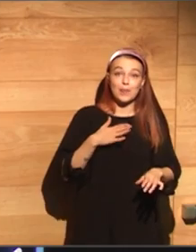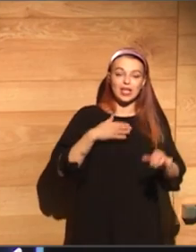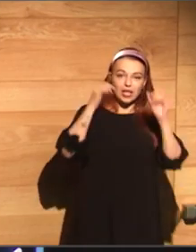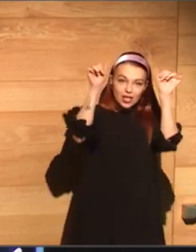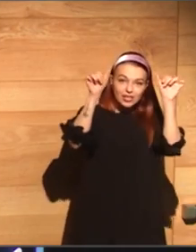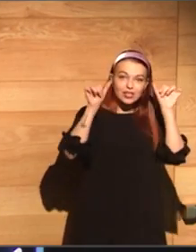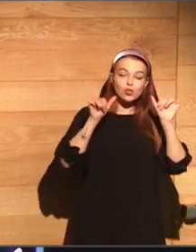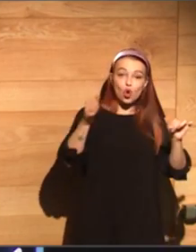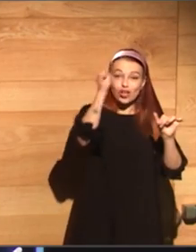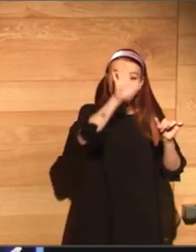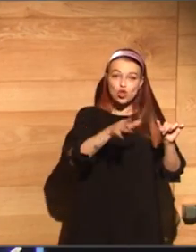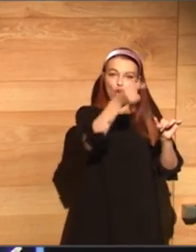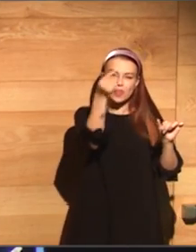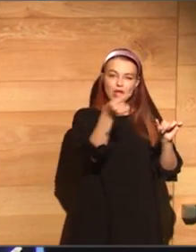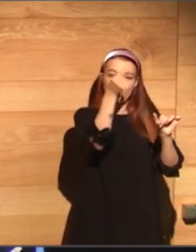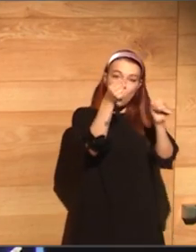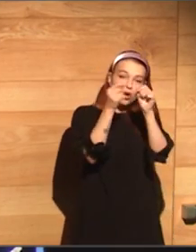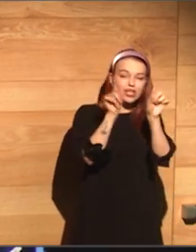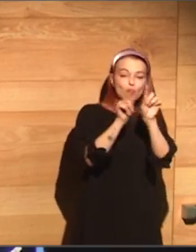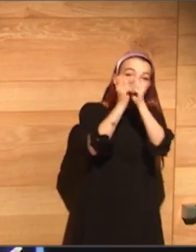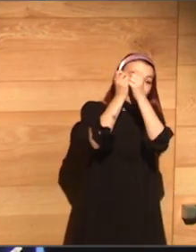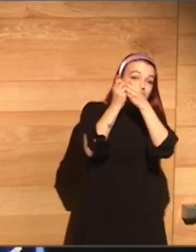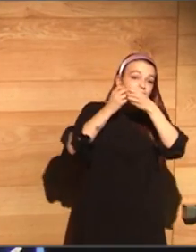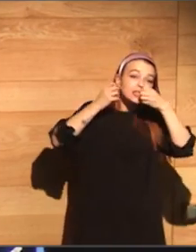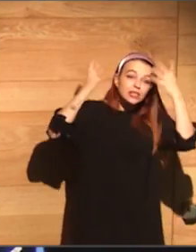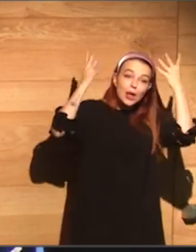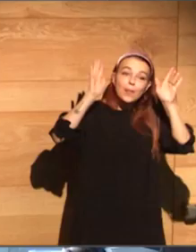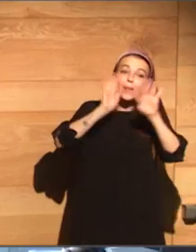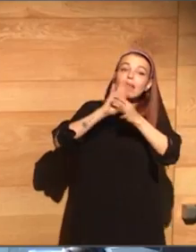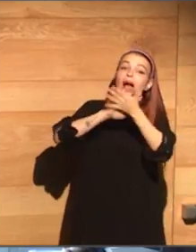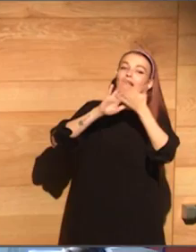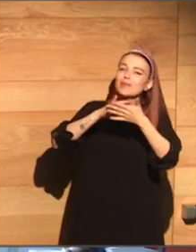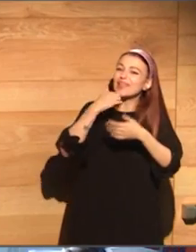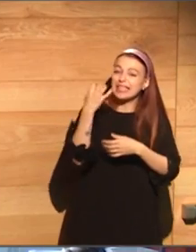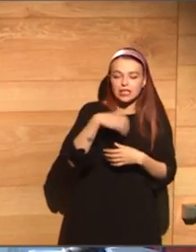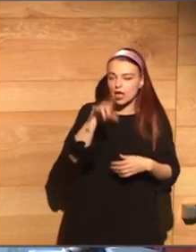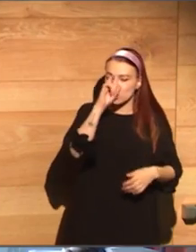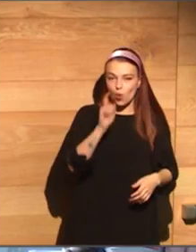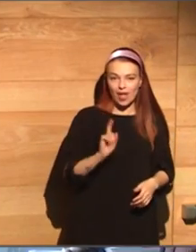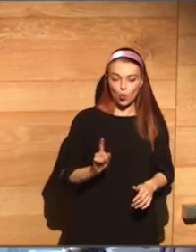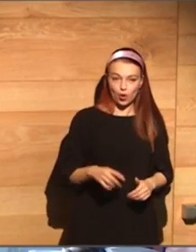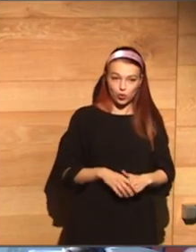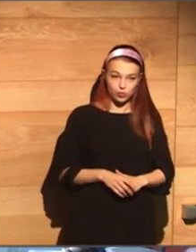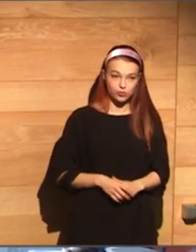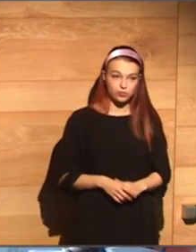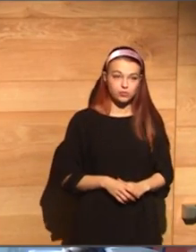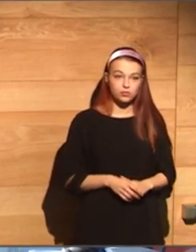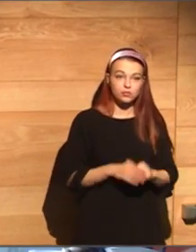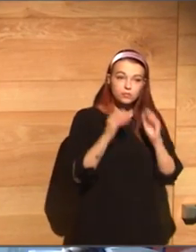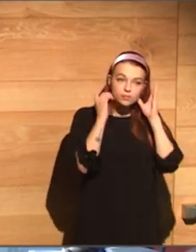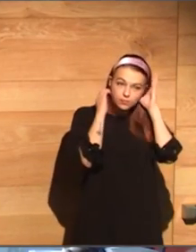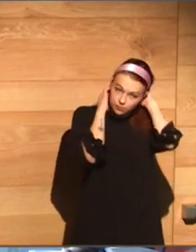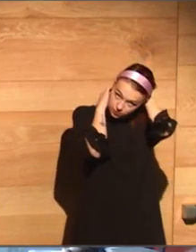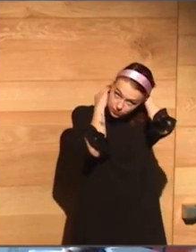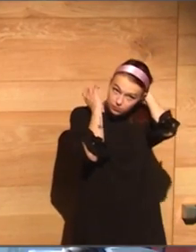decía algo, pero no me acuerdo qué. Le habían puesto a lo mejor, has cambiado la persona del verbo cuando